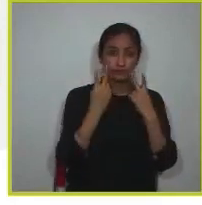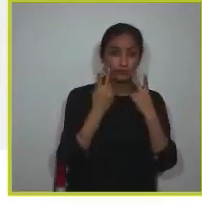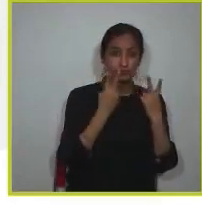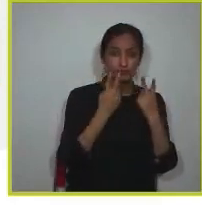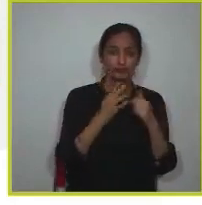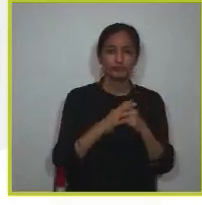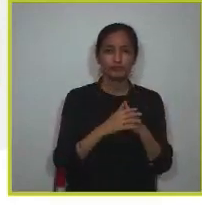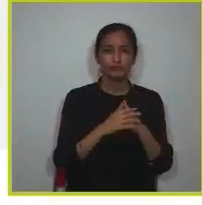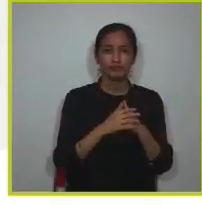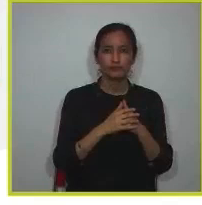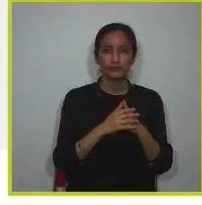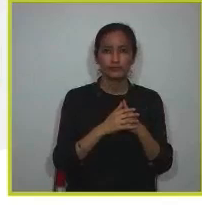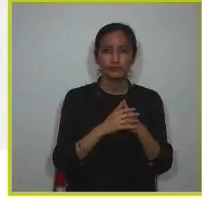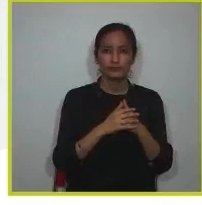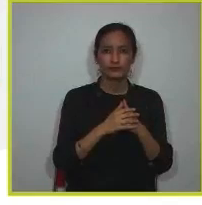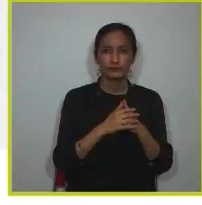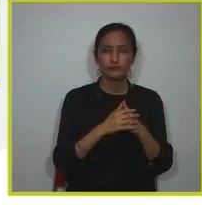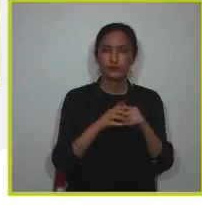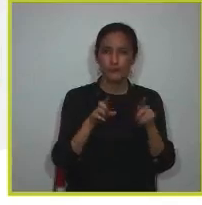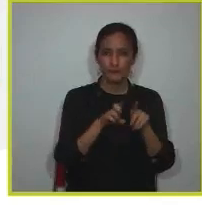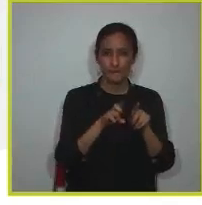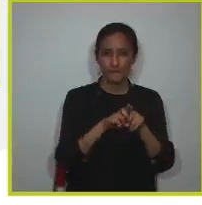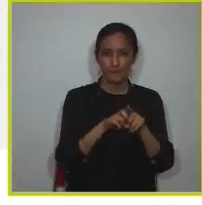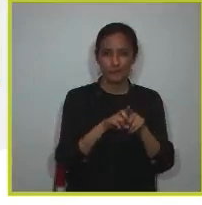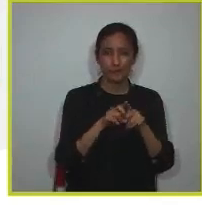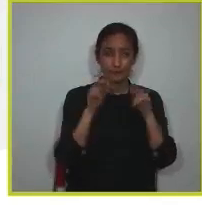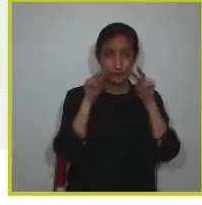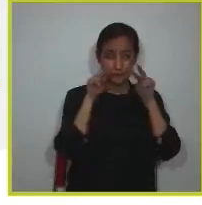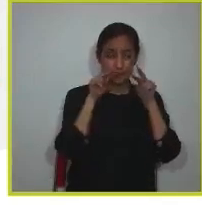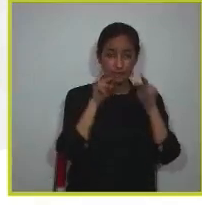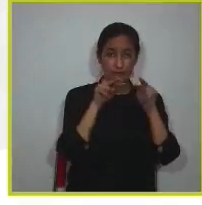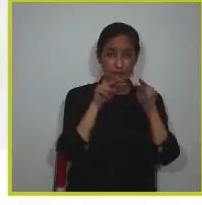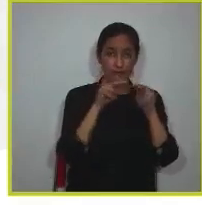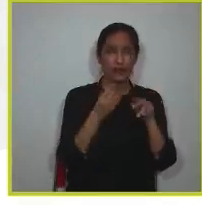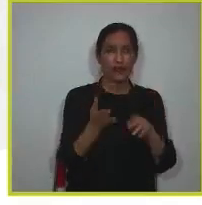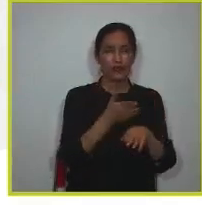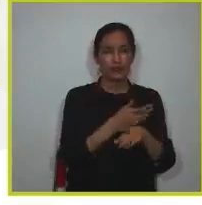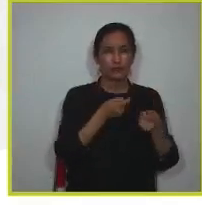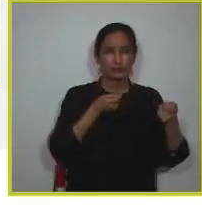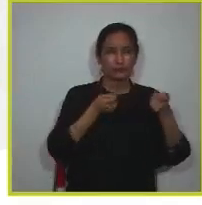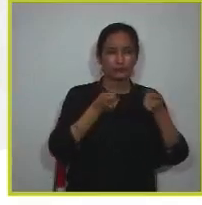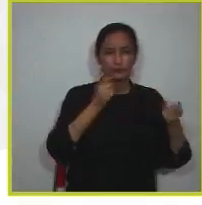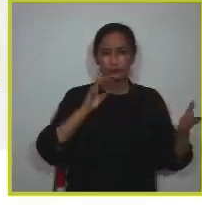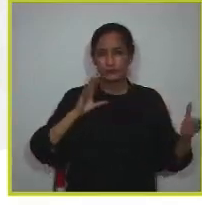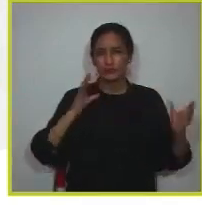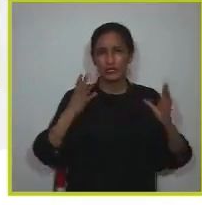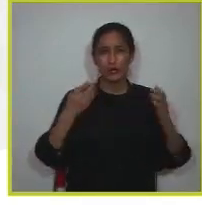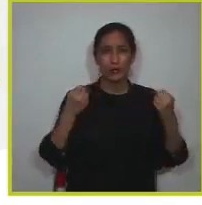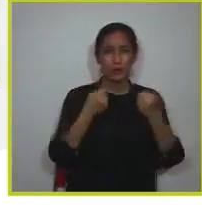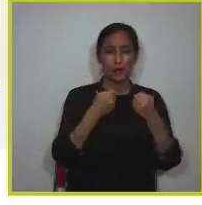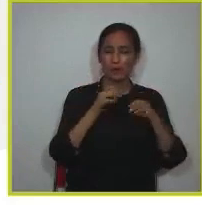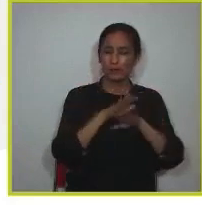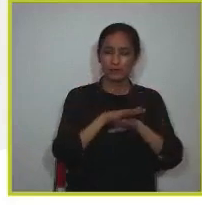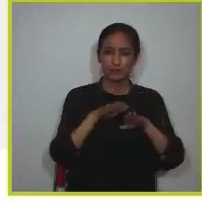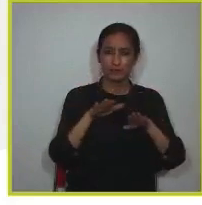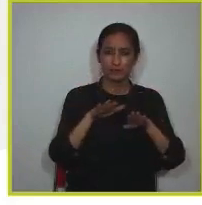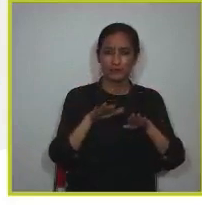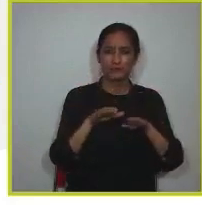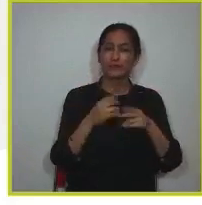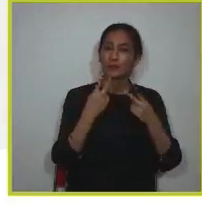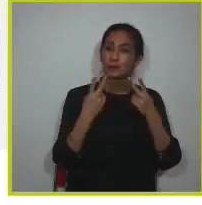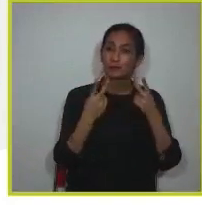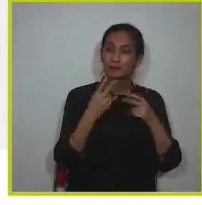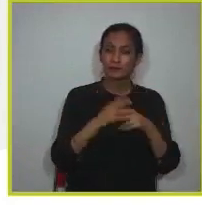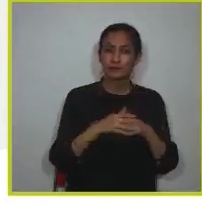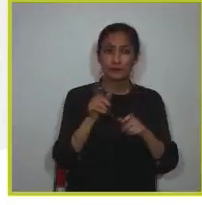vista y particularmente desde un enfoque de prevención y transformación de conflictos las percepciones